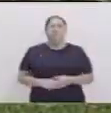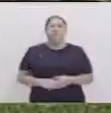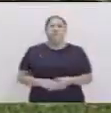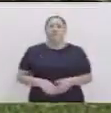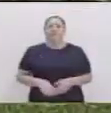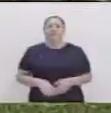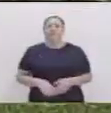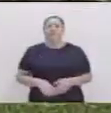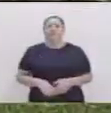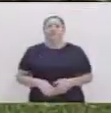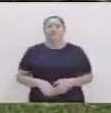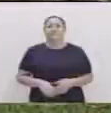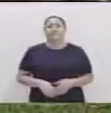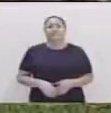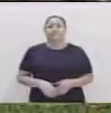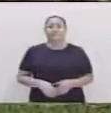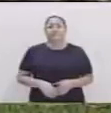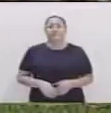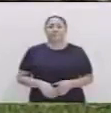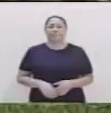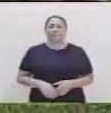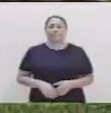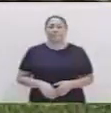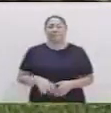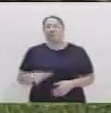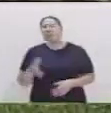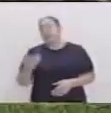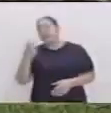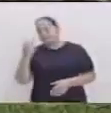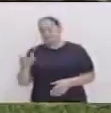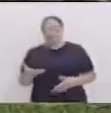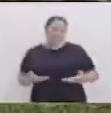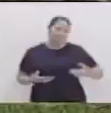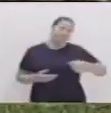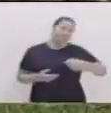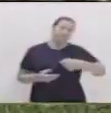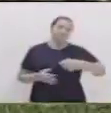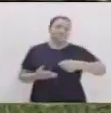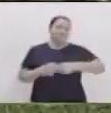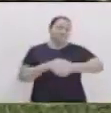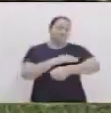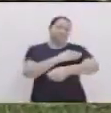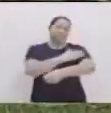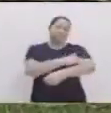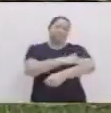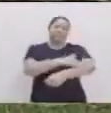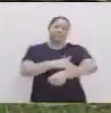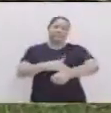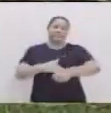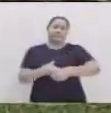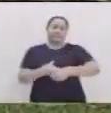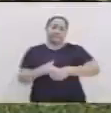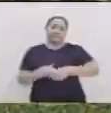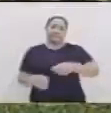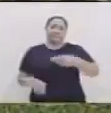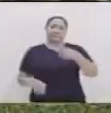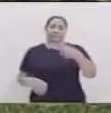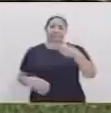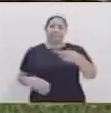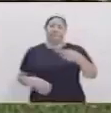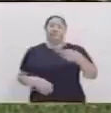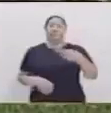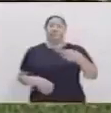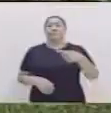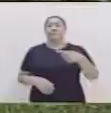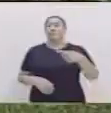mano izquierda con un brazo medio recogido en una media posición y el dedo índice va